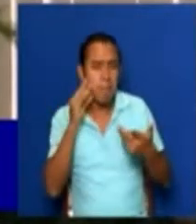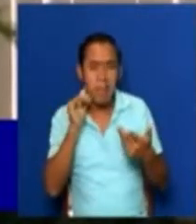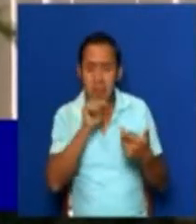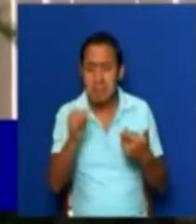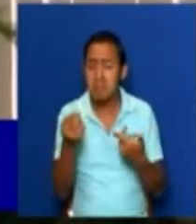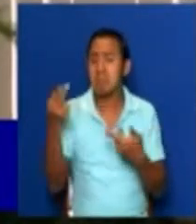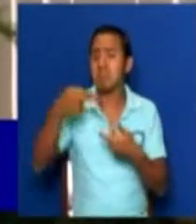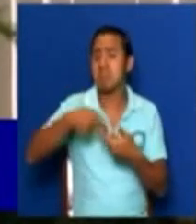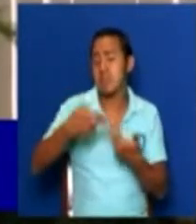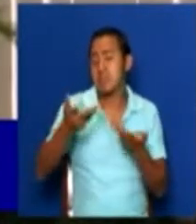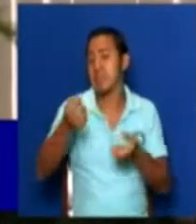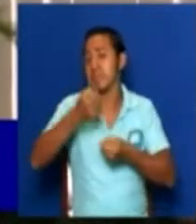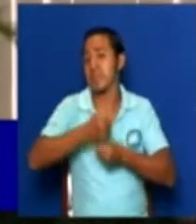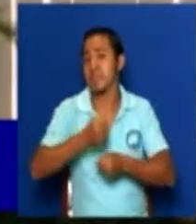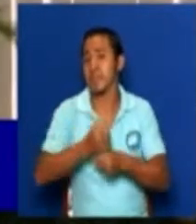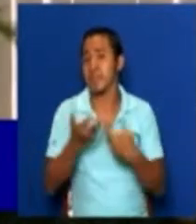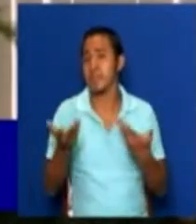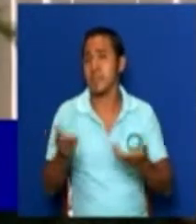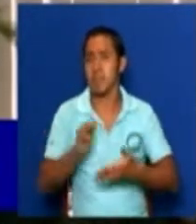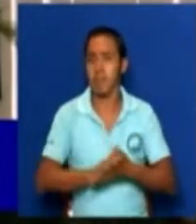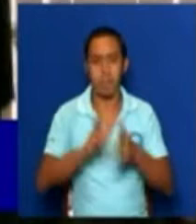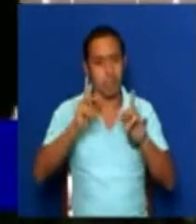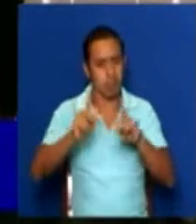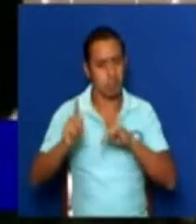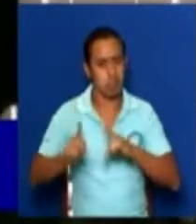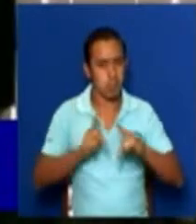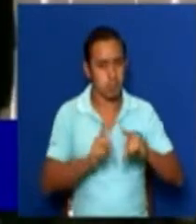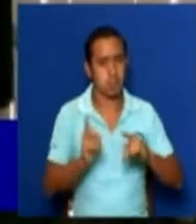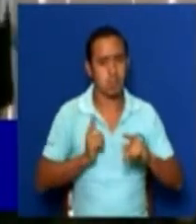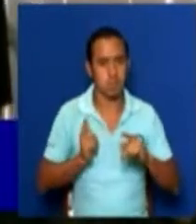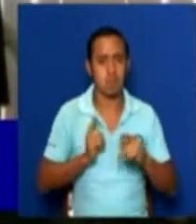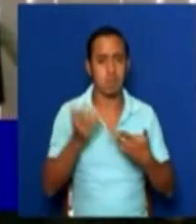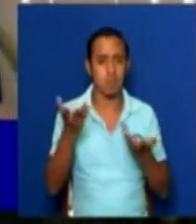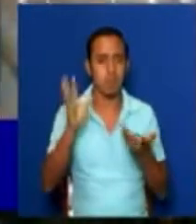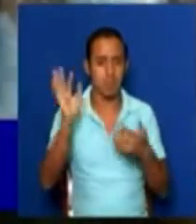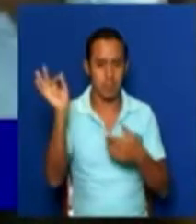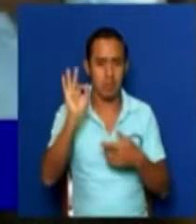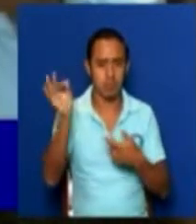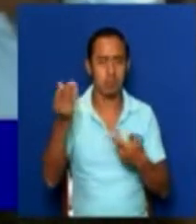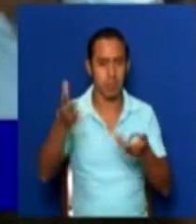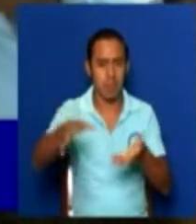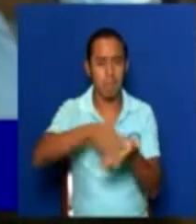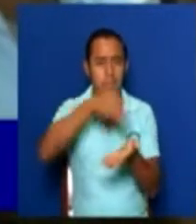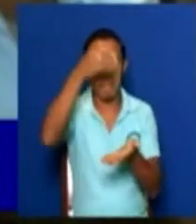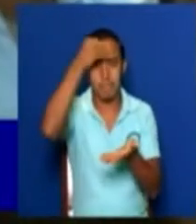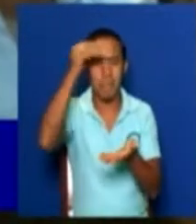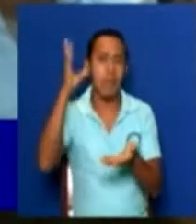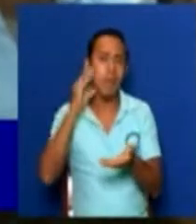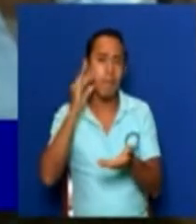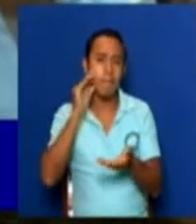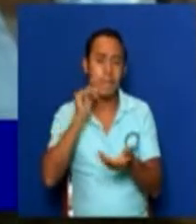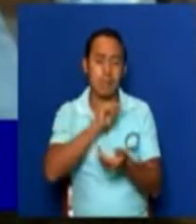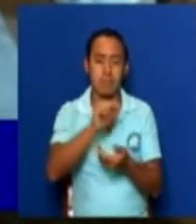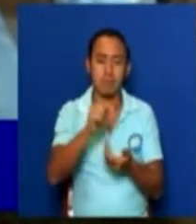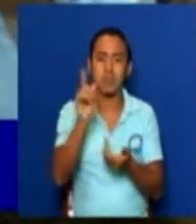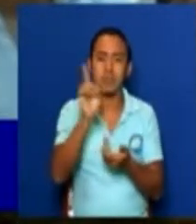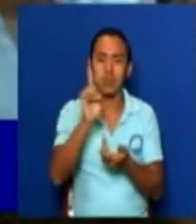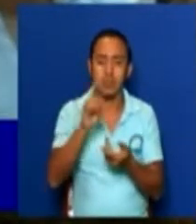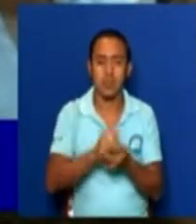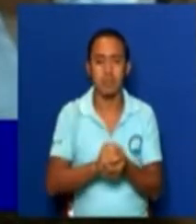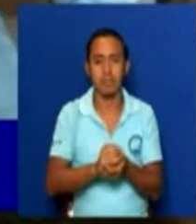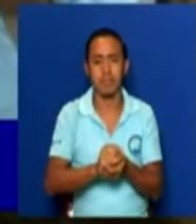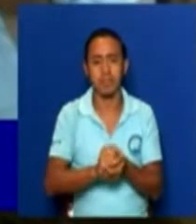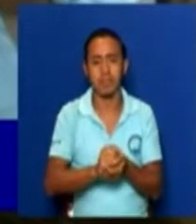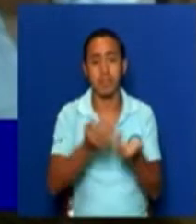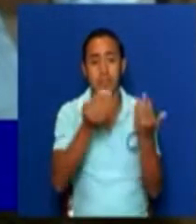La sobrecalificación, es decir, tenemos gente que está con mayor formación académica, predomina en el área urbana.